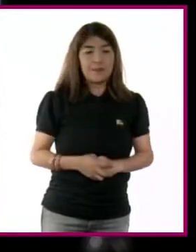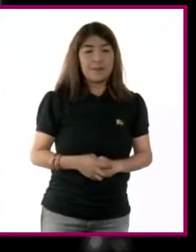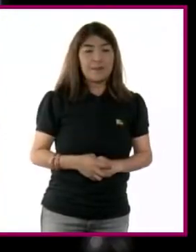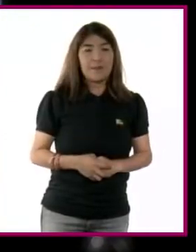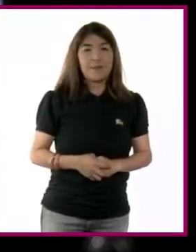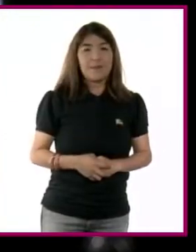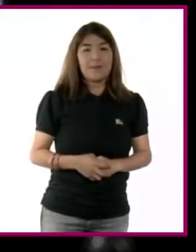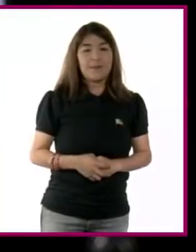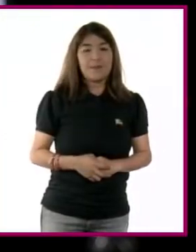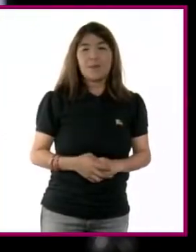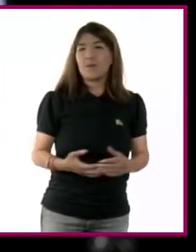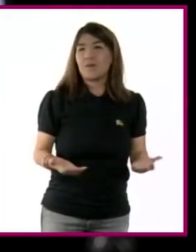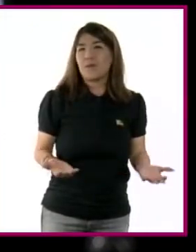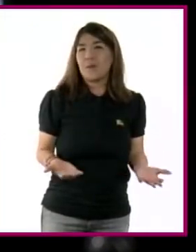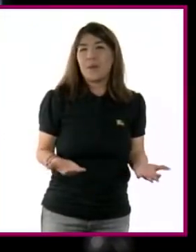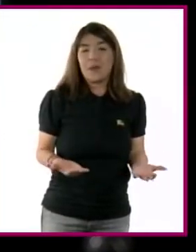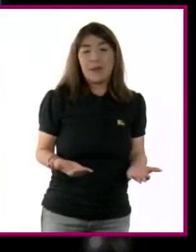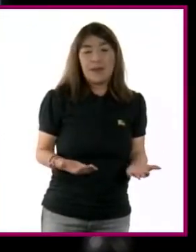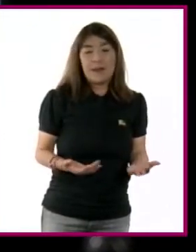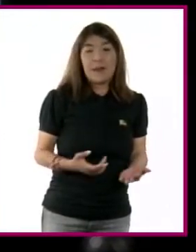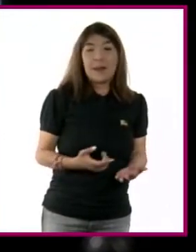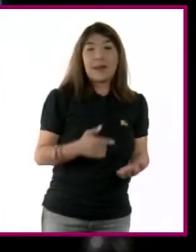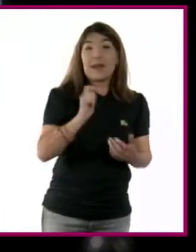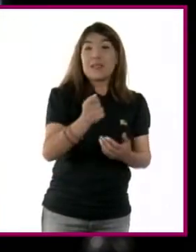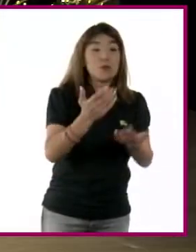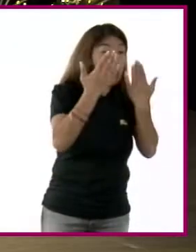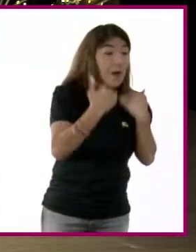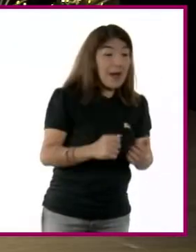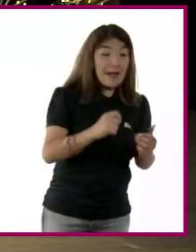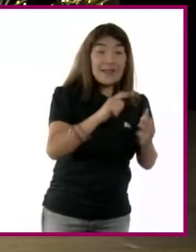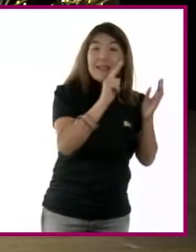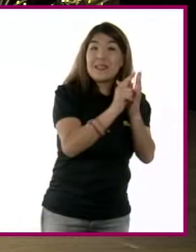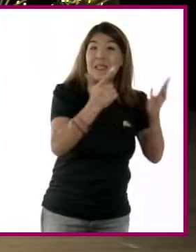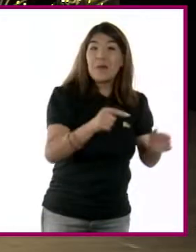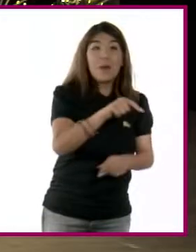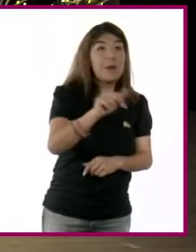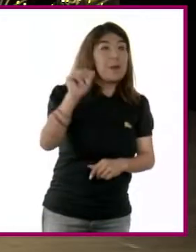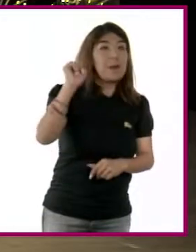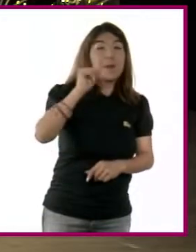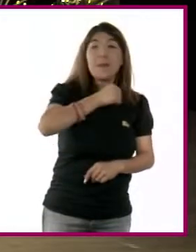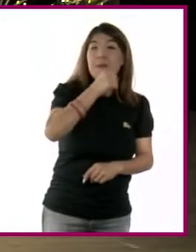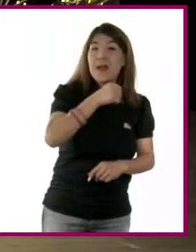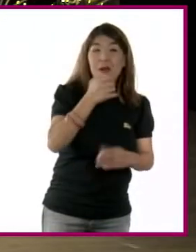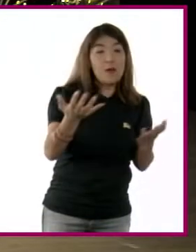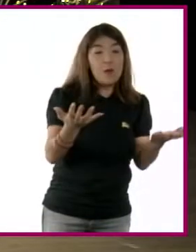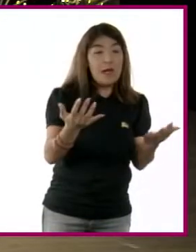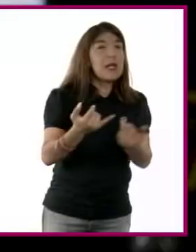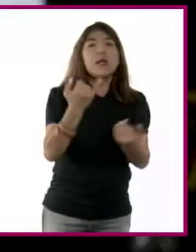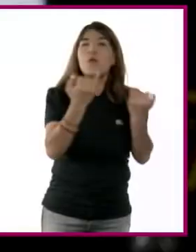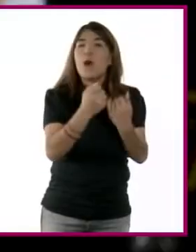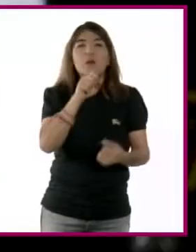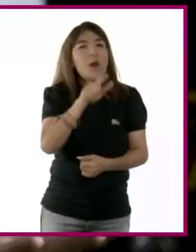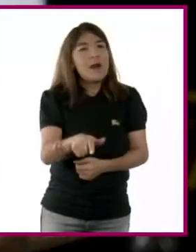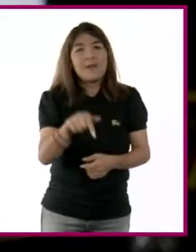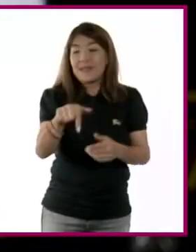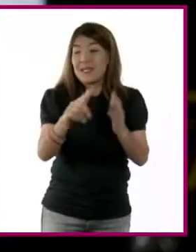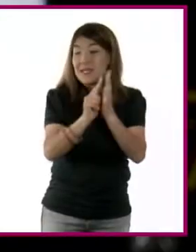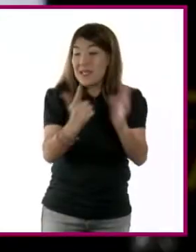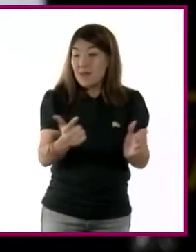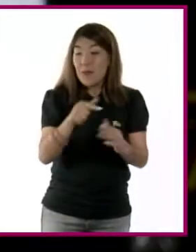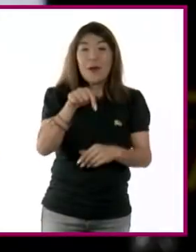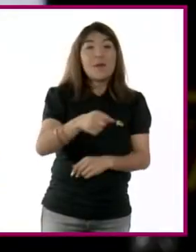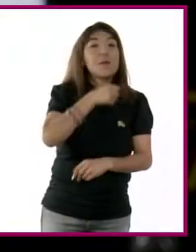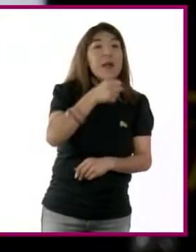existe ningún libro viejo, que equivale a las dos siguientes. No existe ningún libro mexicano viejo y no existe ningún